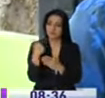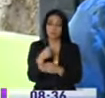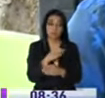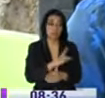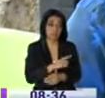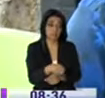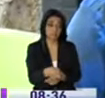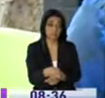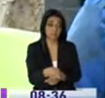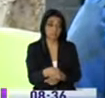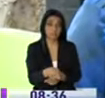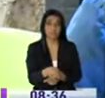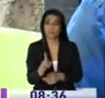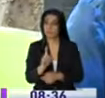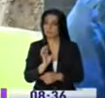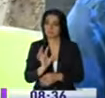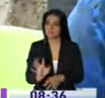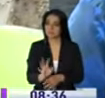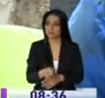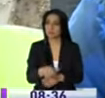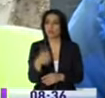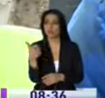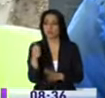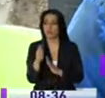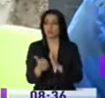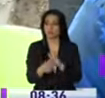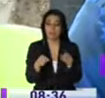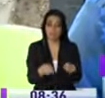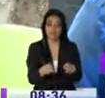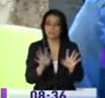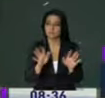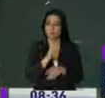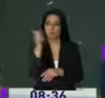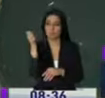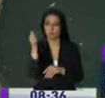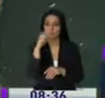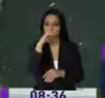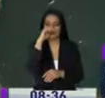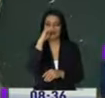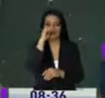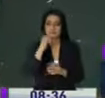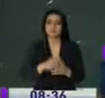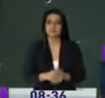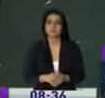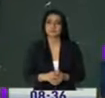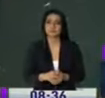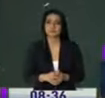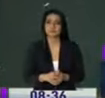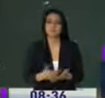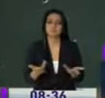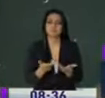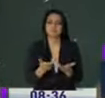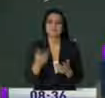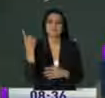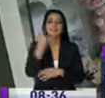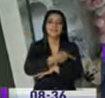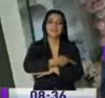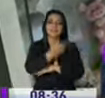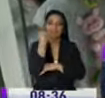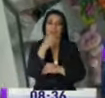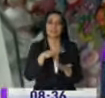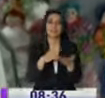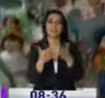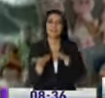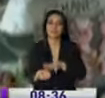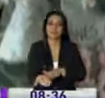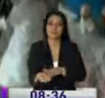Chile? No, de esto no, hay otro tipo de artesanía, no de este tipo de artesanía. El mazapán tiene su origen en el Día de los Difuntos. Está